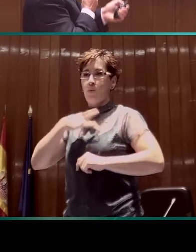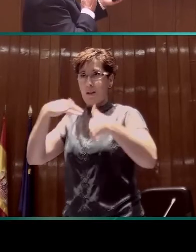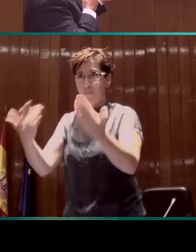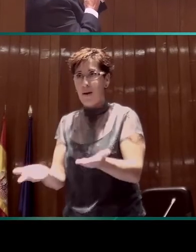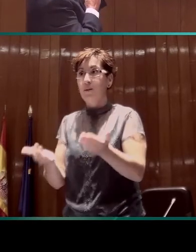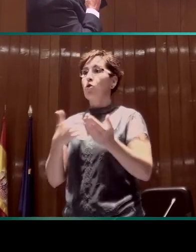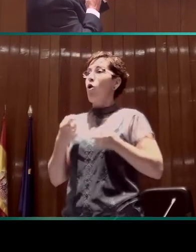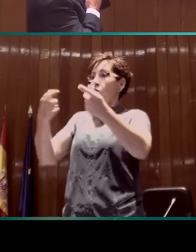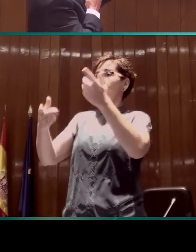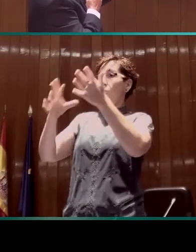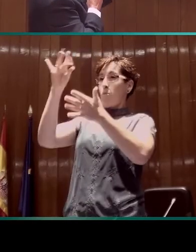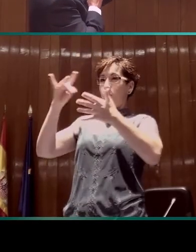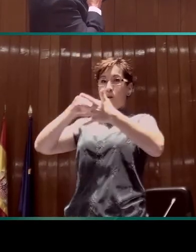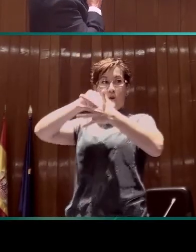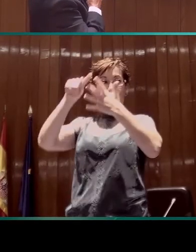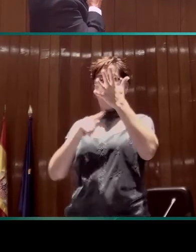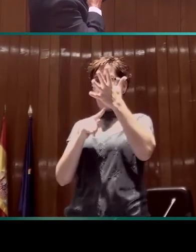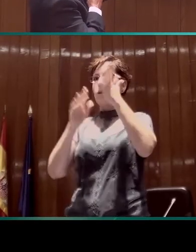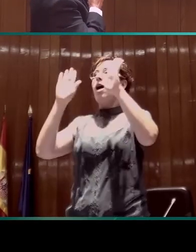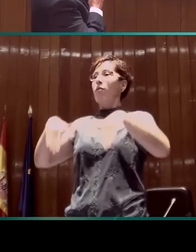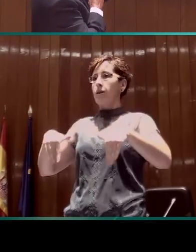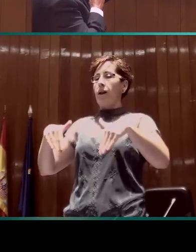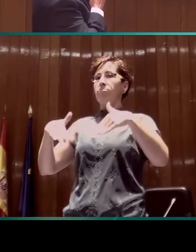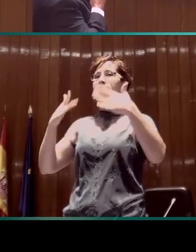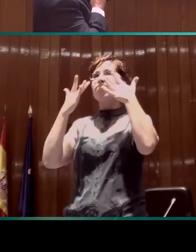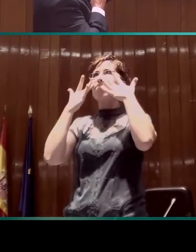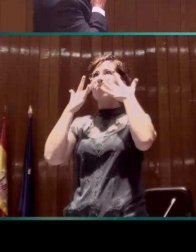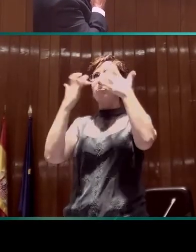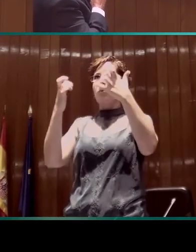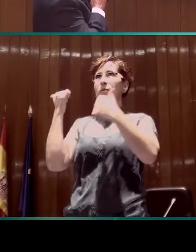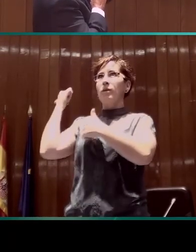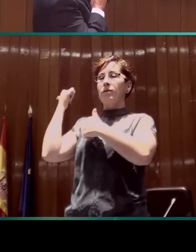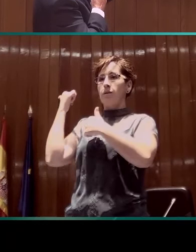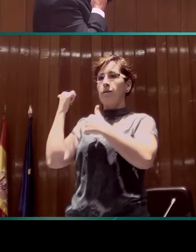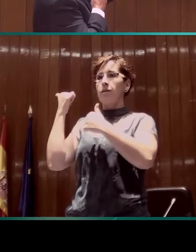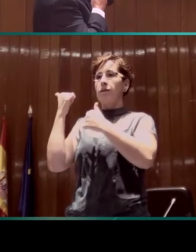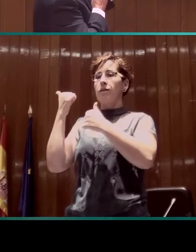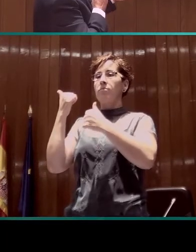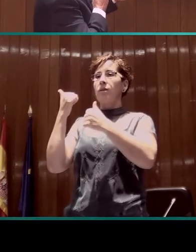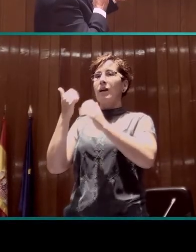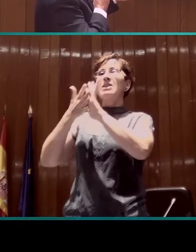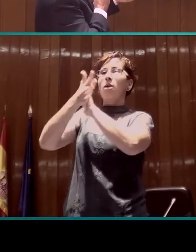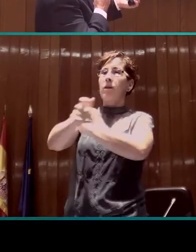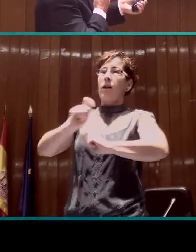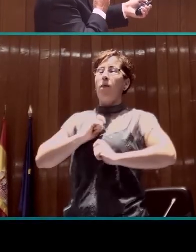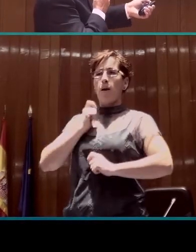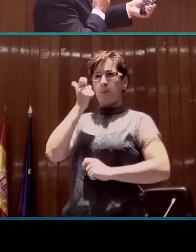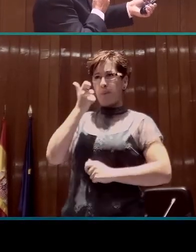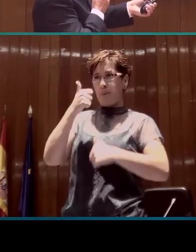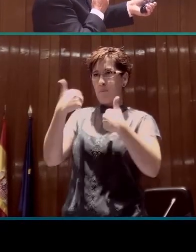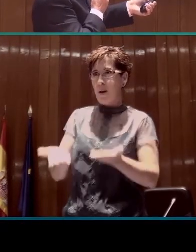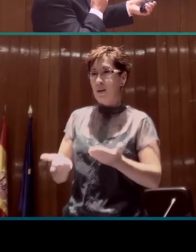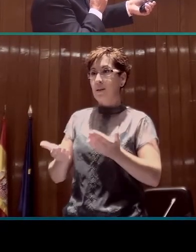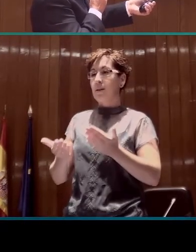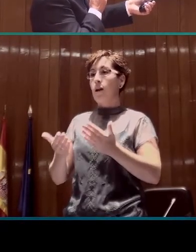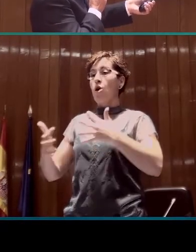nos encontramos que tenemos obviamente la misma, porque son los mismos, la inhibición semántica, tenemos la facilitación de movimiento y